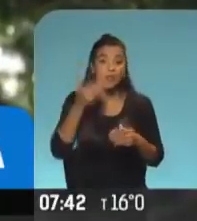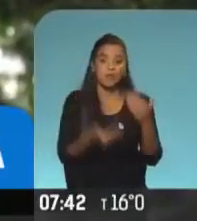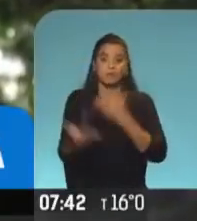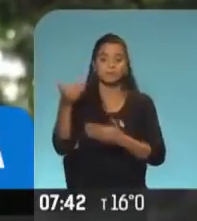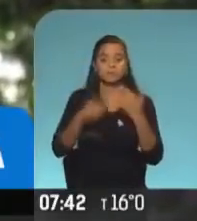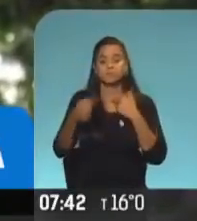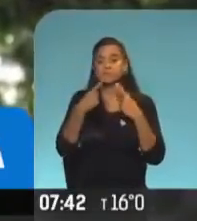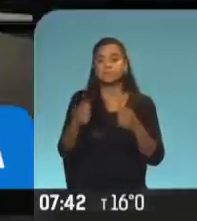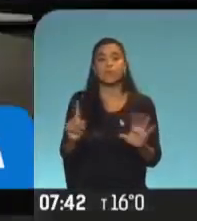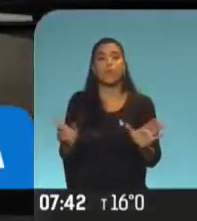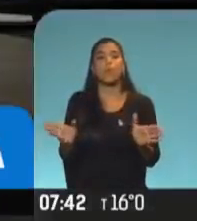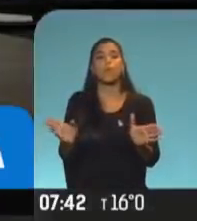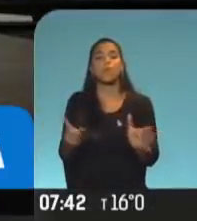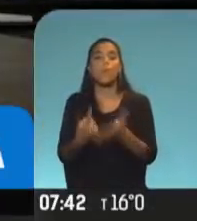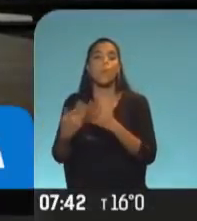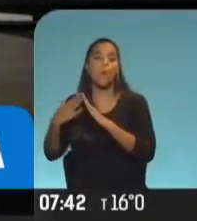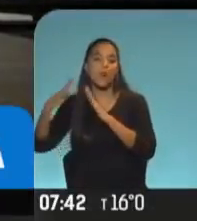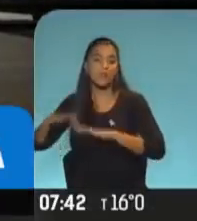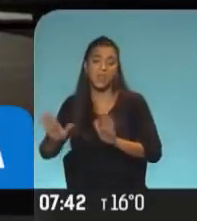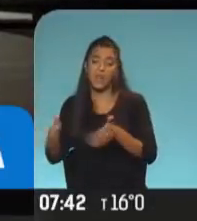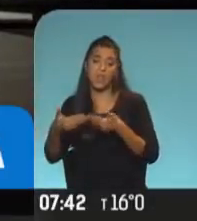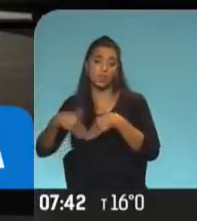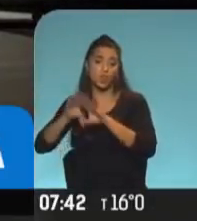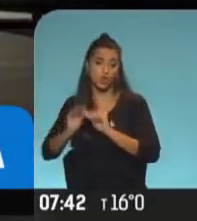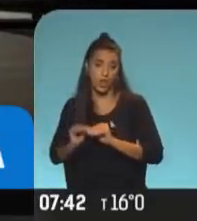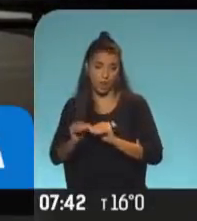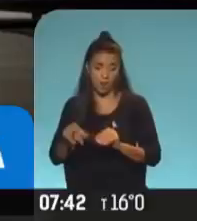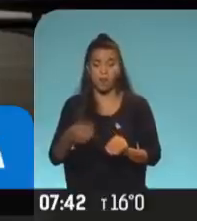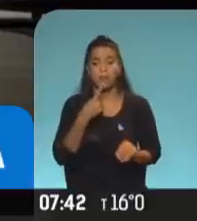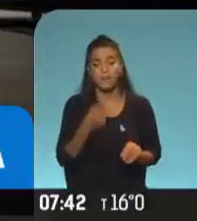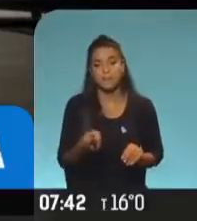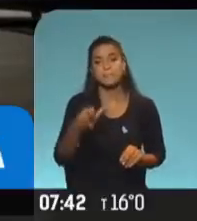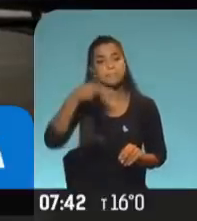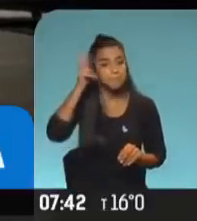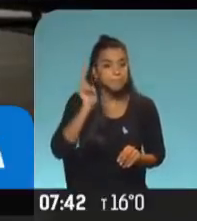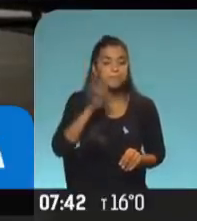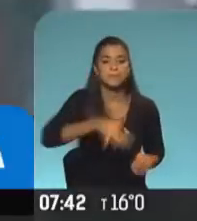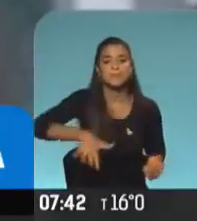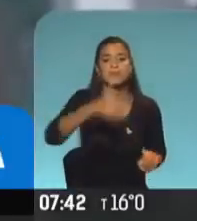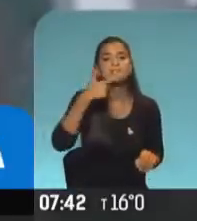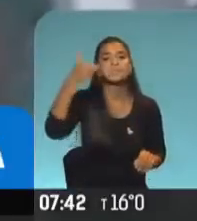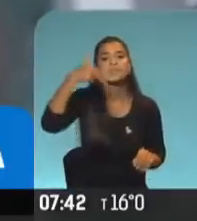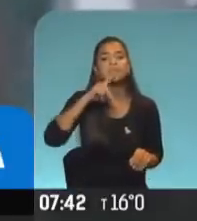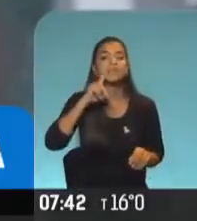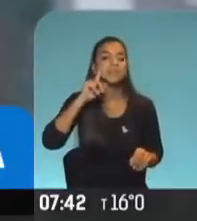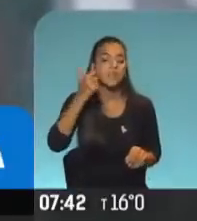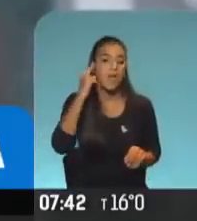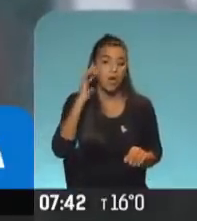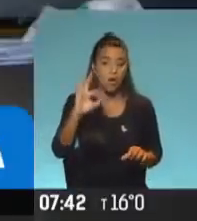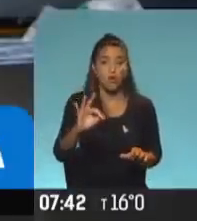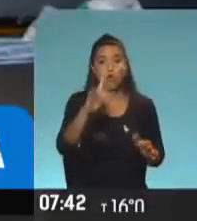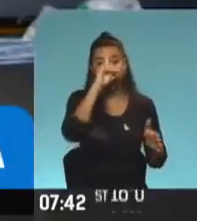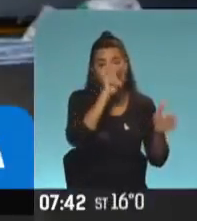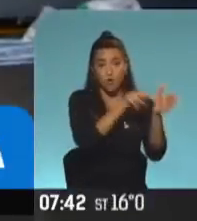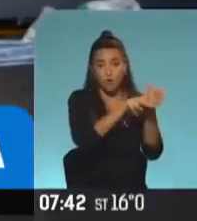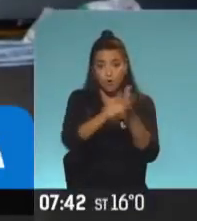y declarar una cuarentena total que hasta el momento no había decidido. También en Chile, sobre todo en la zona de Santiago, el Gran Santiago, las camas de terapia